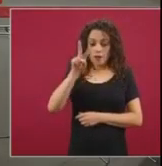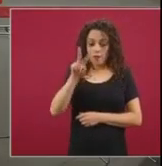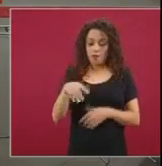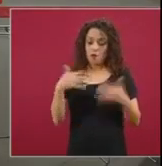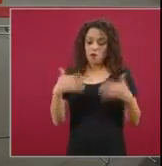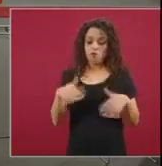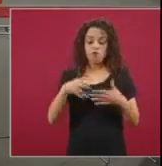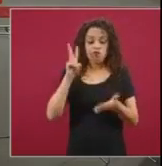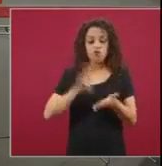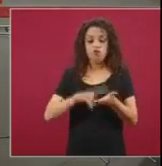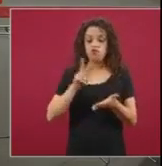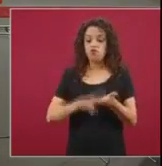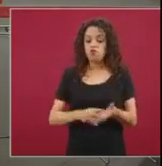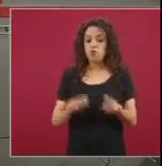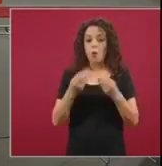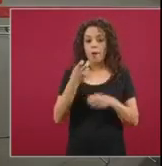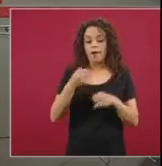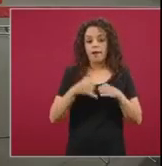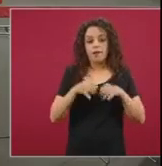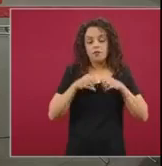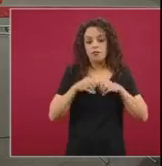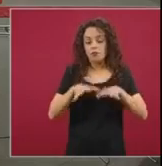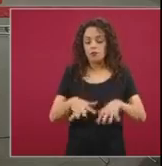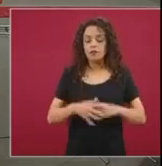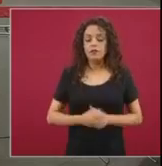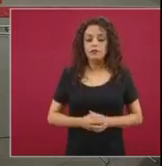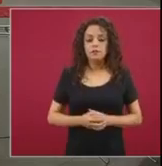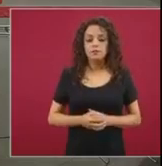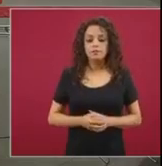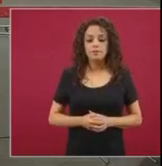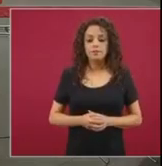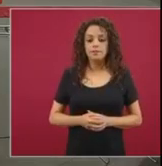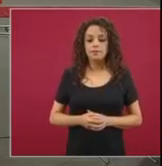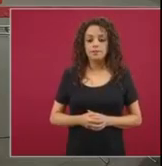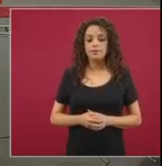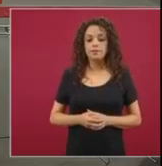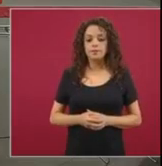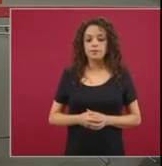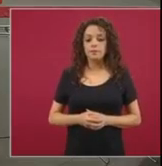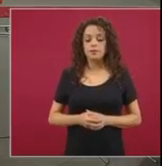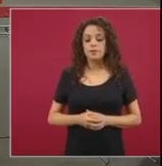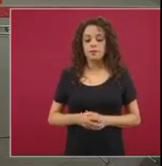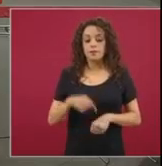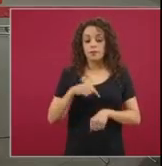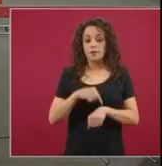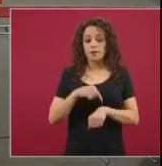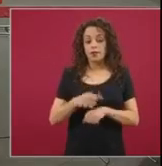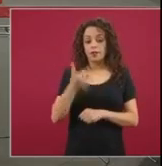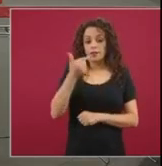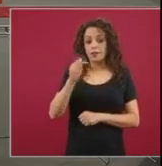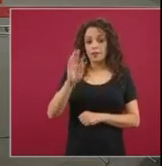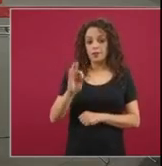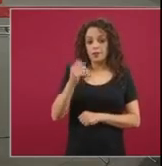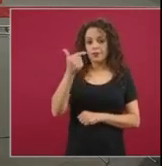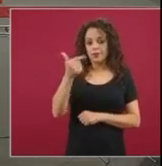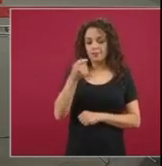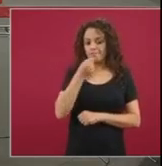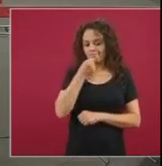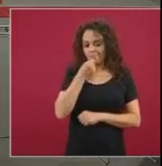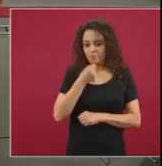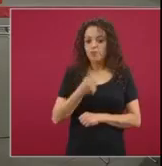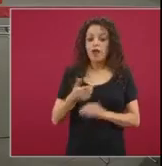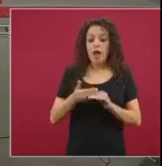valiosísima información. Antes de pasar, son 19:47, antes de pasar la palabra a quien guste hacer